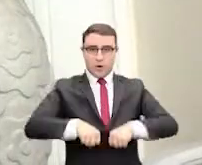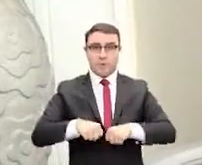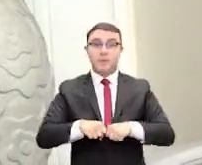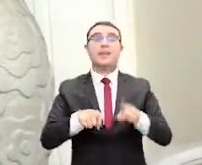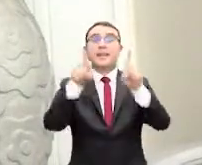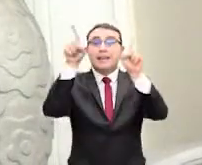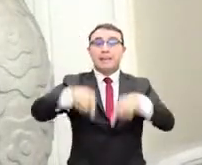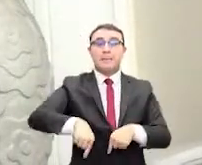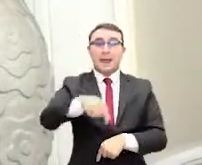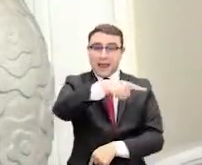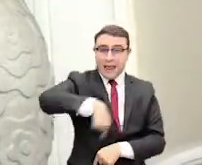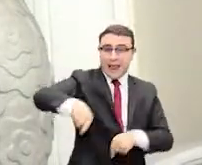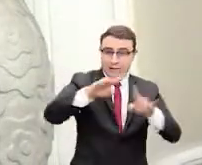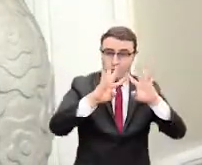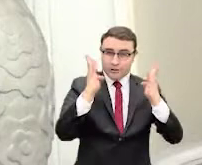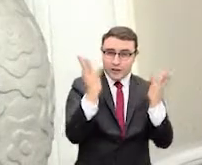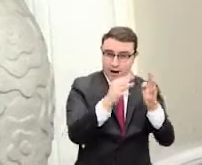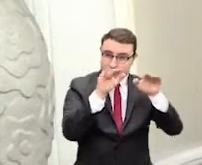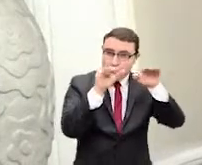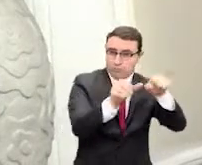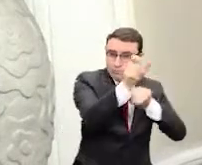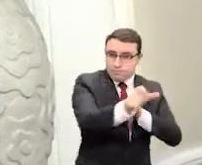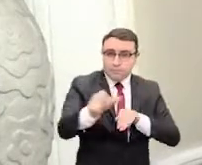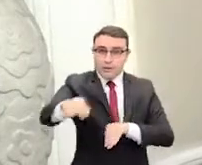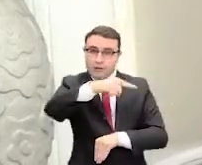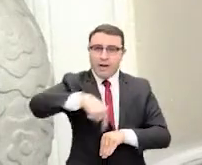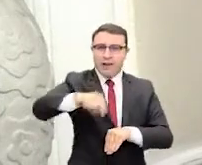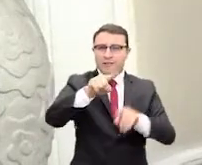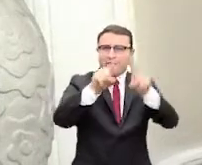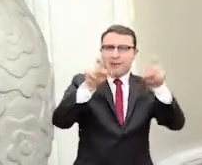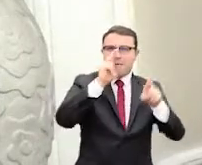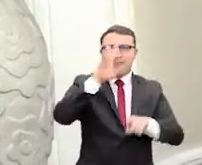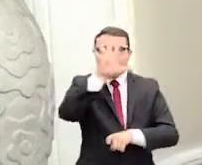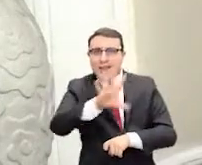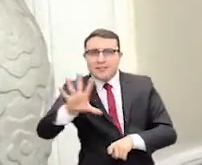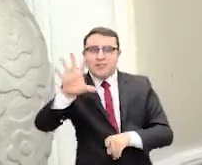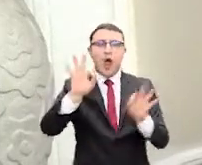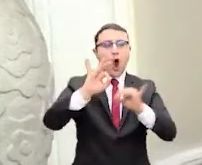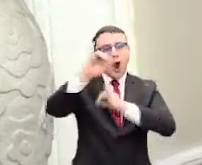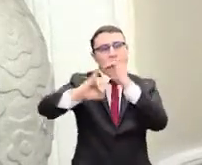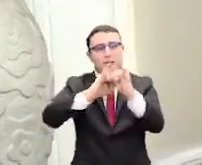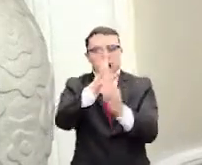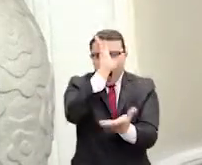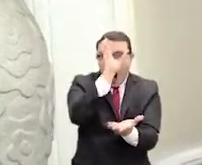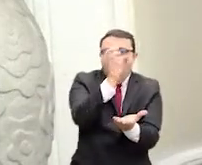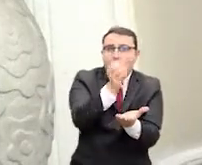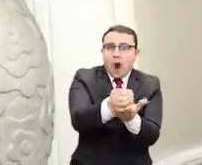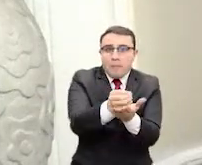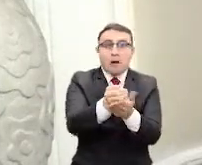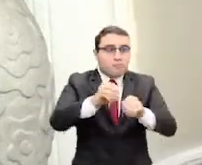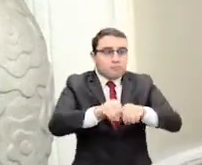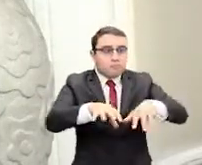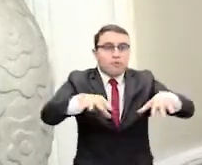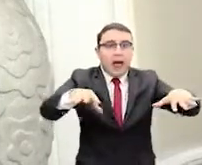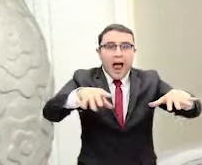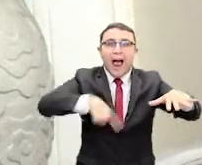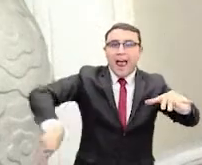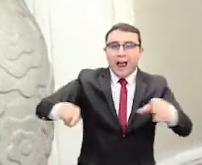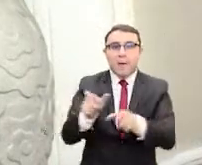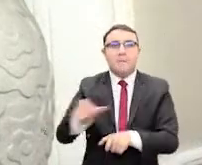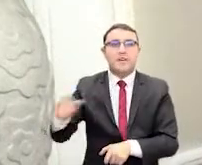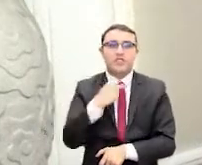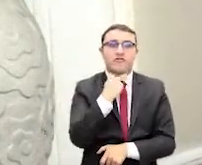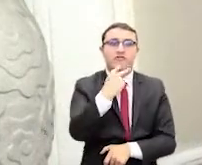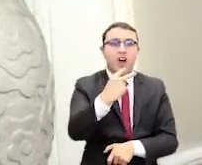y posturas de los senadores sobre temas de índole nacional e internacional quienes a su vez representan la voz del pueblo entre los